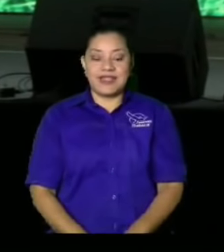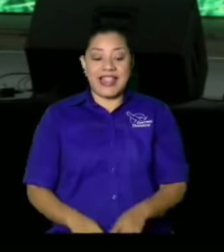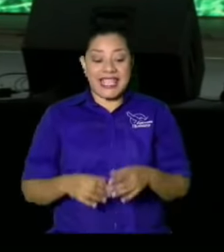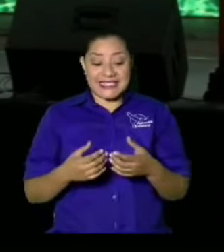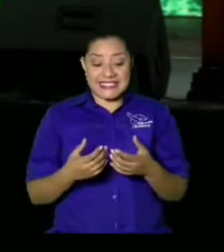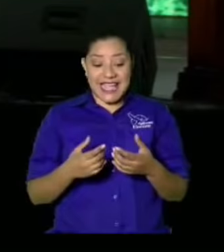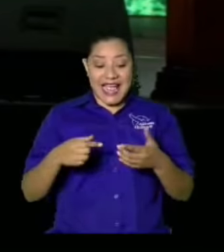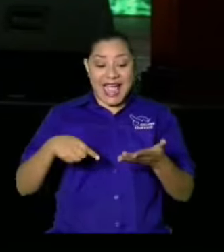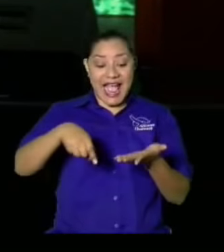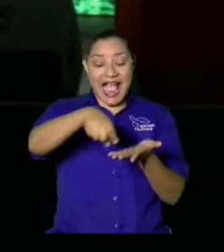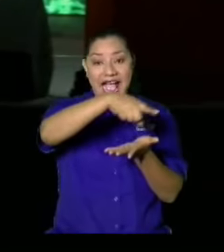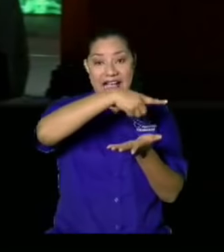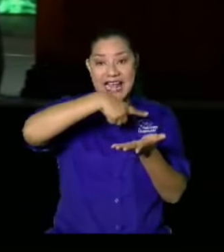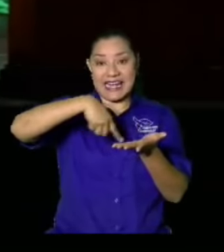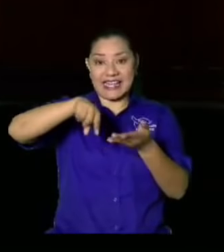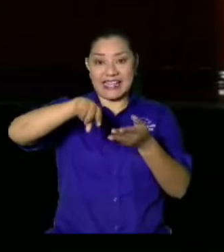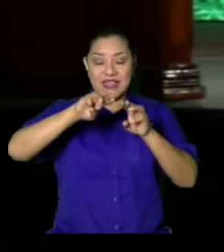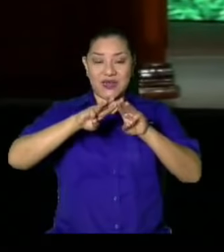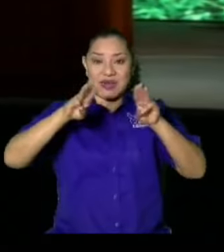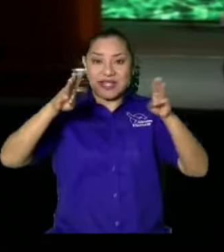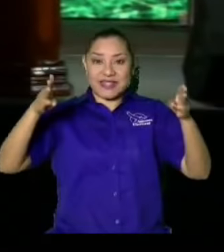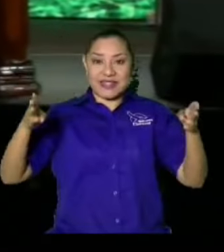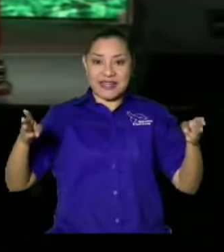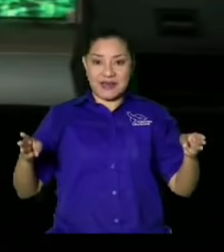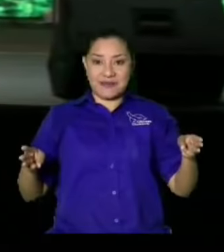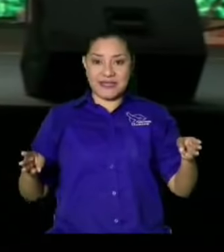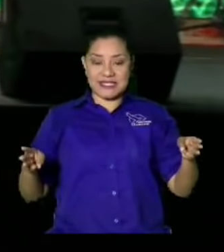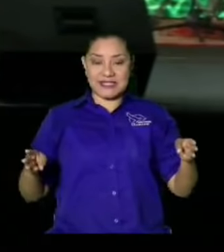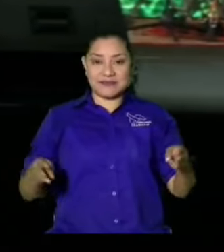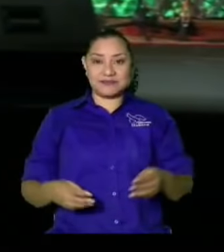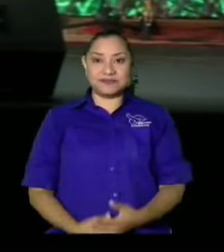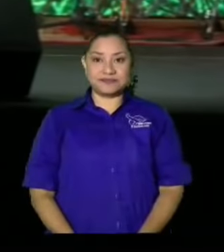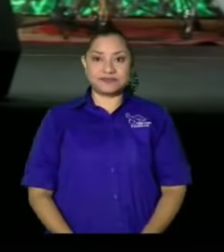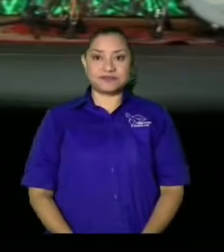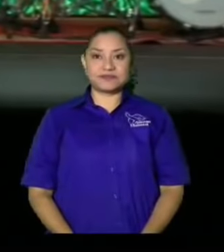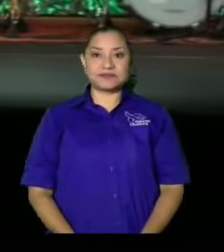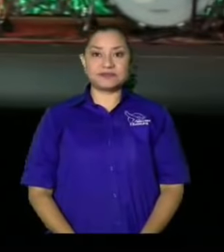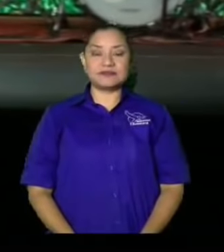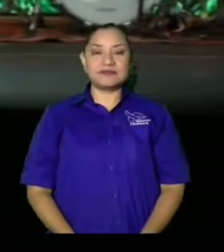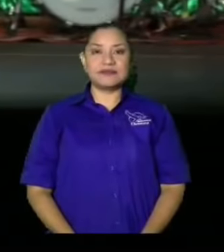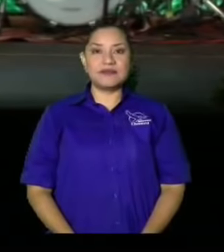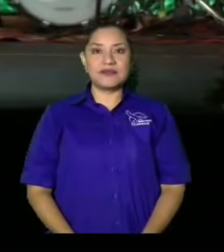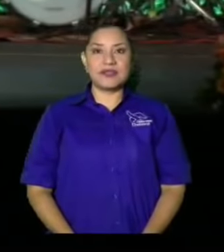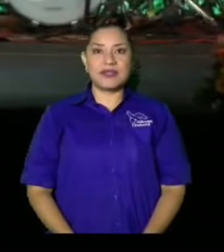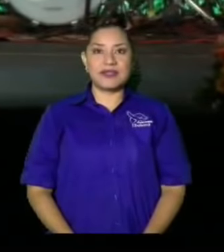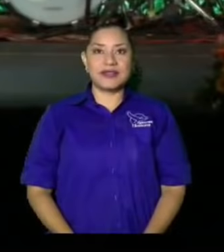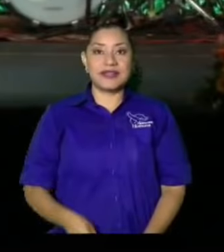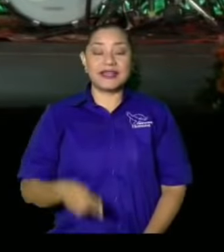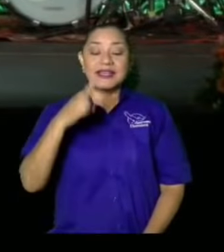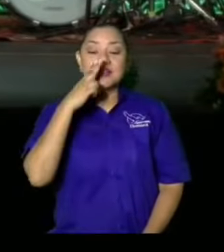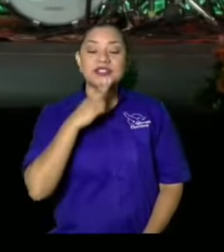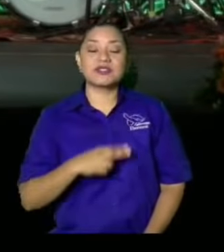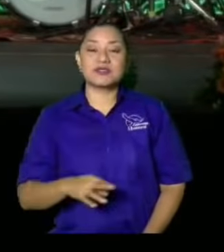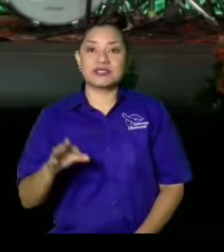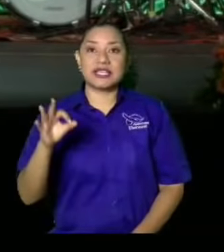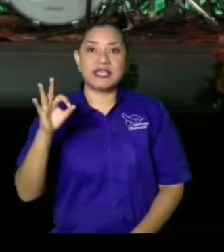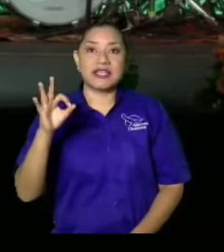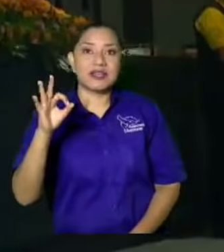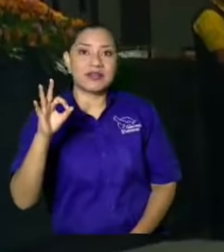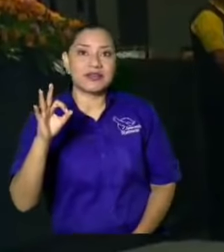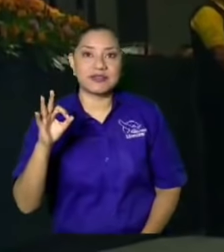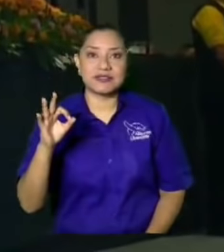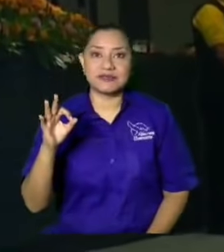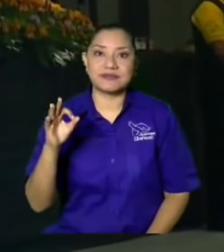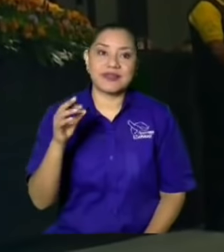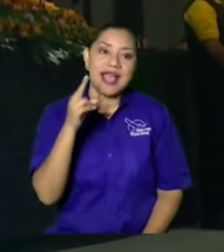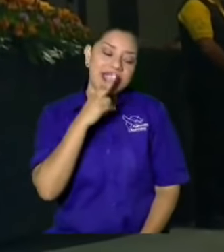alrededor de tu mesa. Entonces, quizá algunos, hermano, perdieron la esperanza con los hijos. No, hermano, ya mi